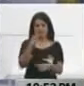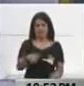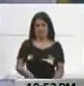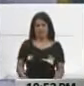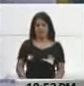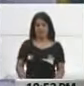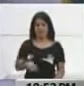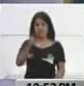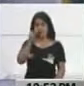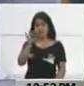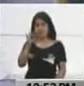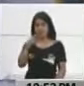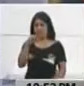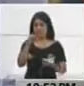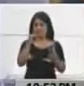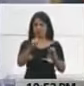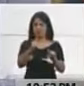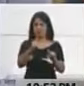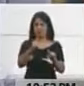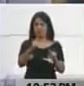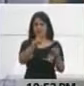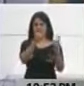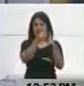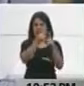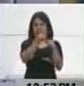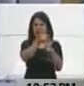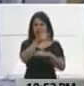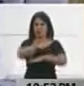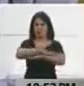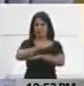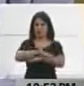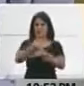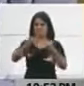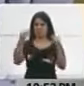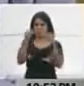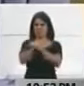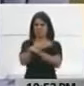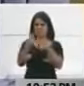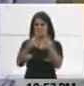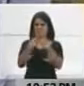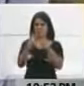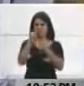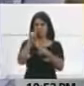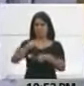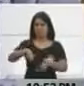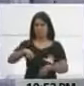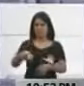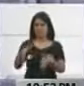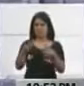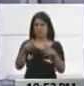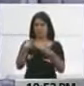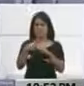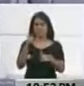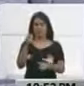Eduardo Fernández denunció que AD observa una conducta que contradice las declaraciones del presidente electo y de Gonzalo